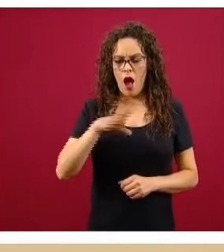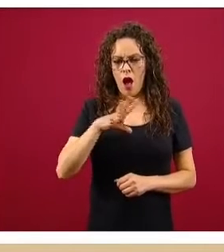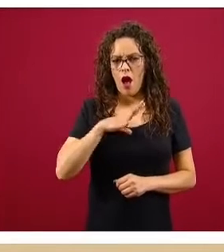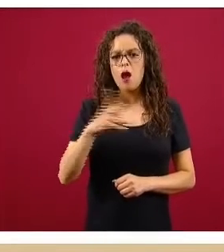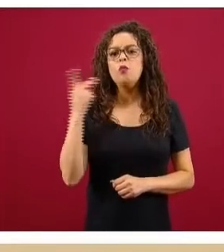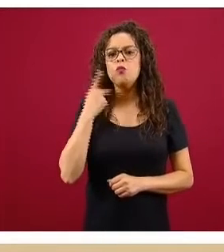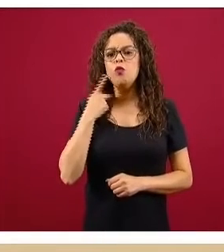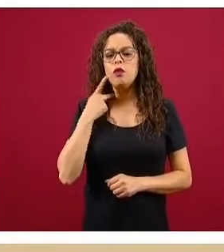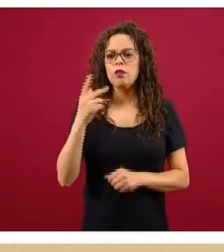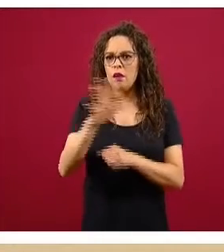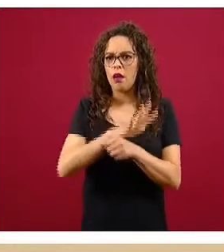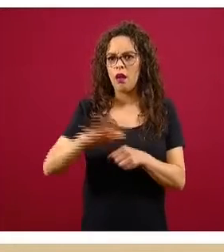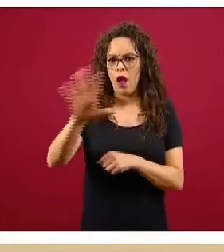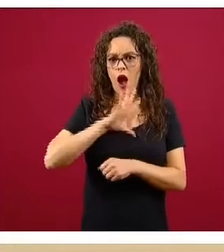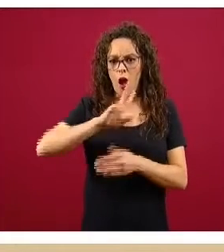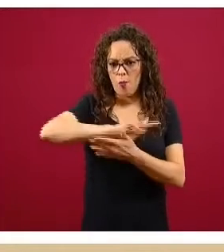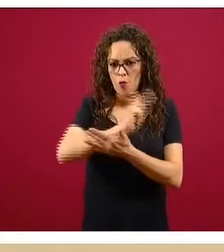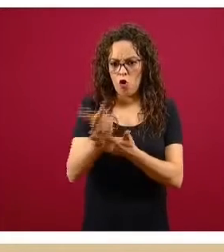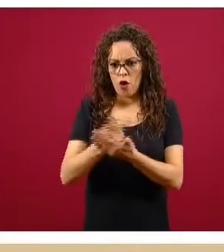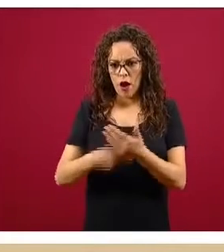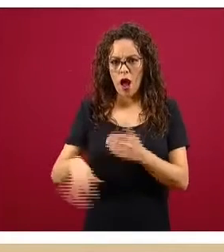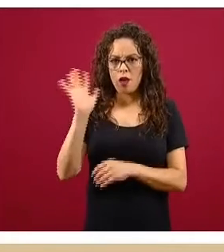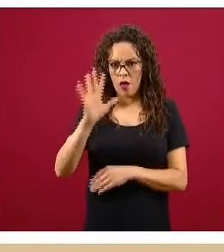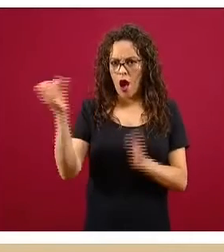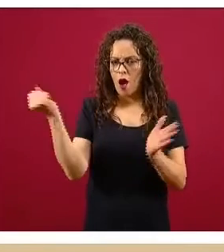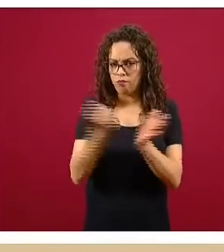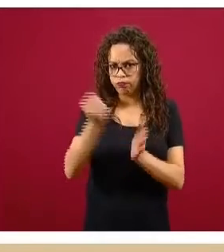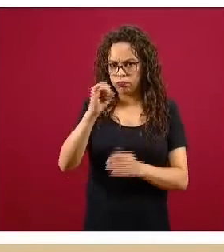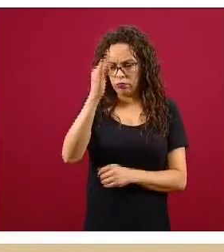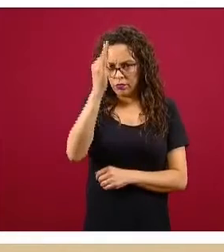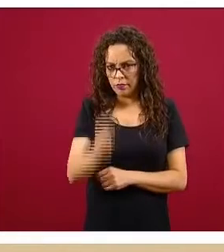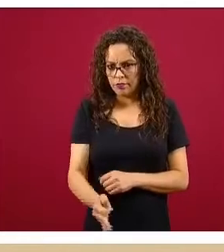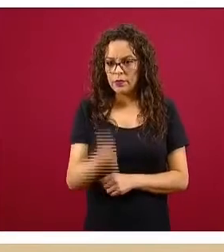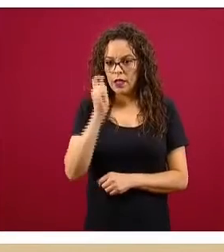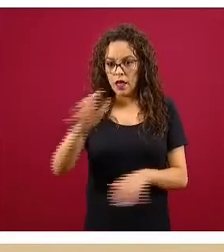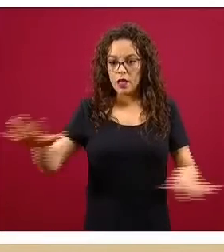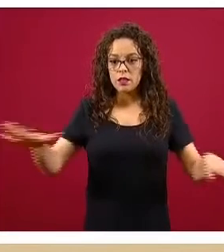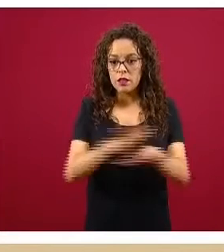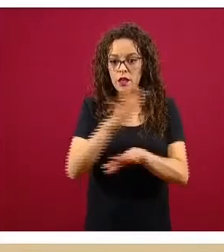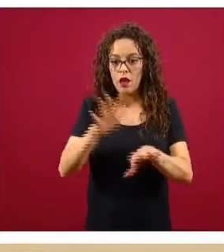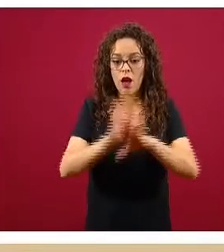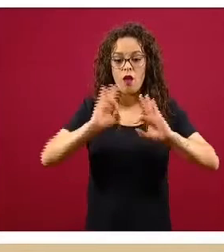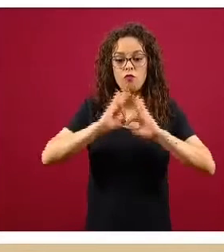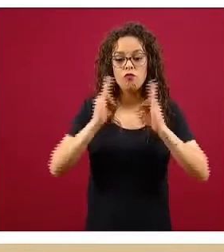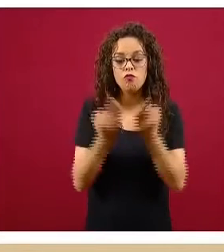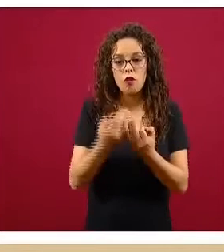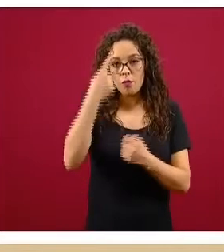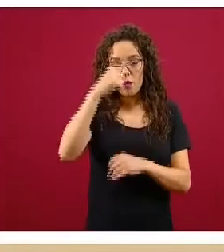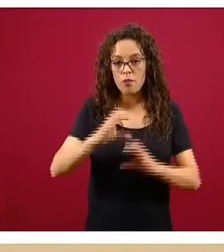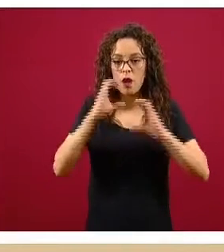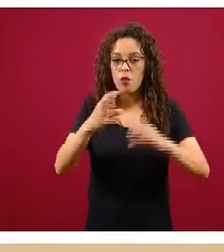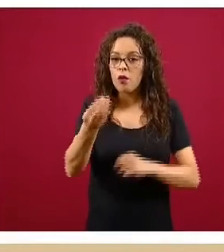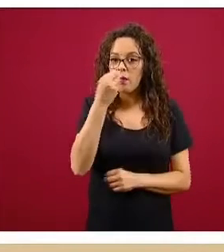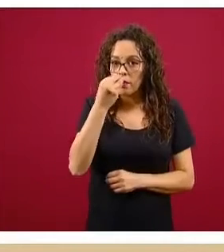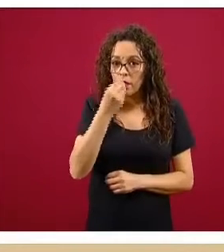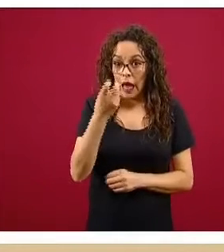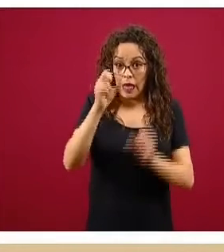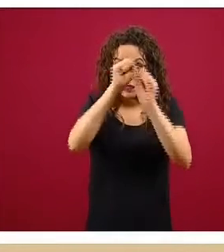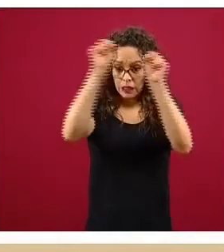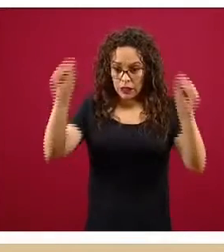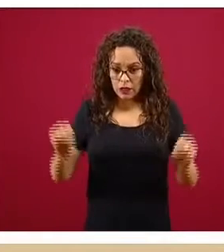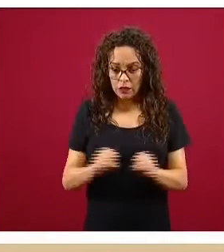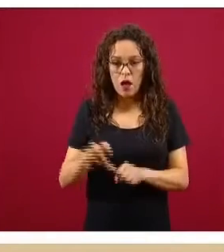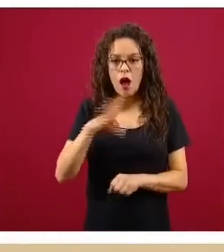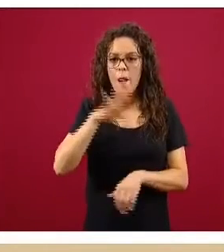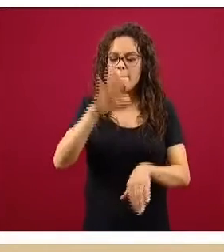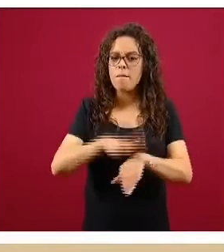programa especial aceptado para lo mismo, es transformar el sistema agroalimentario a un sistema que sea más justo, ¿no? Que